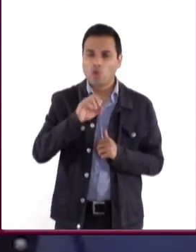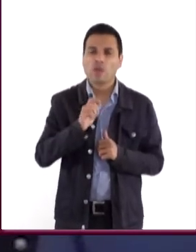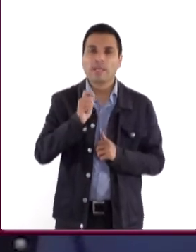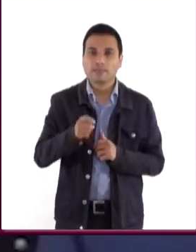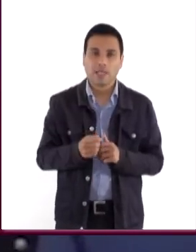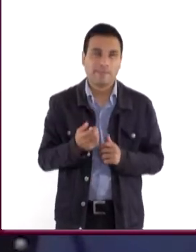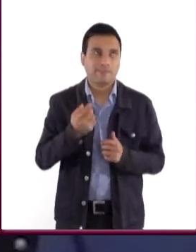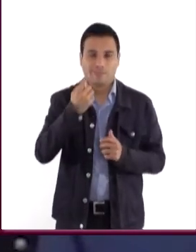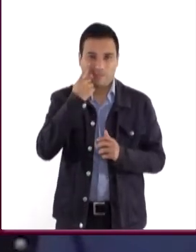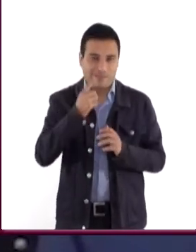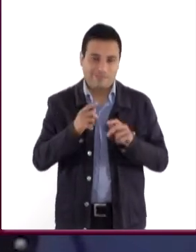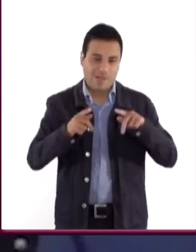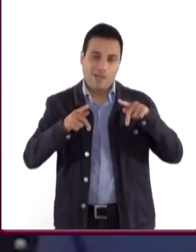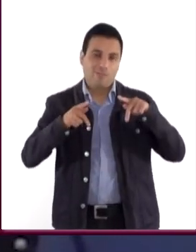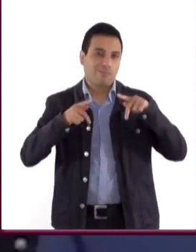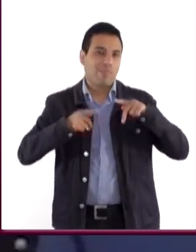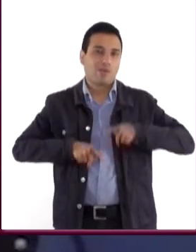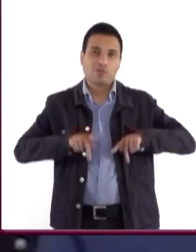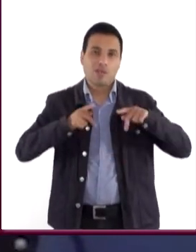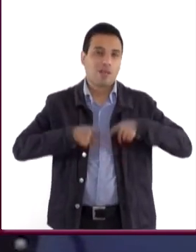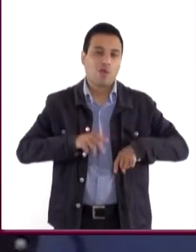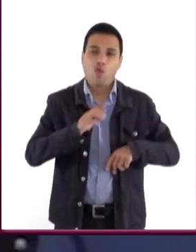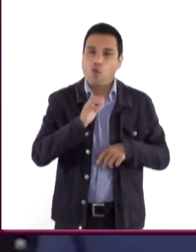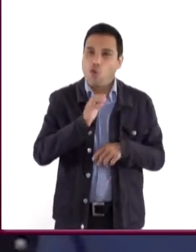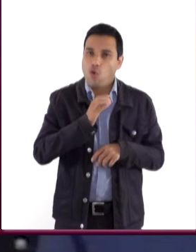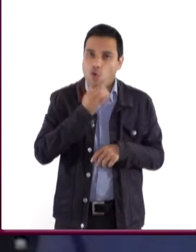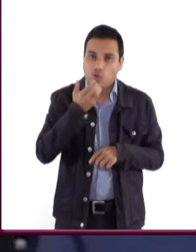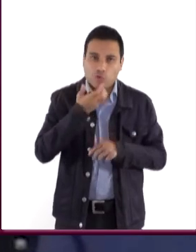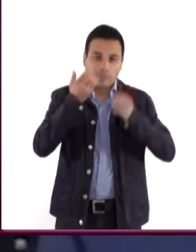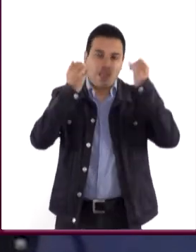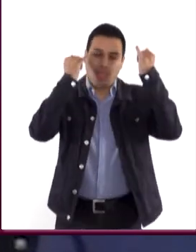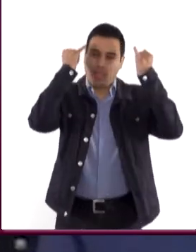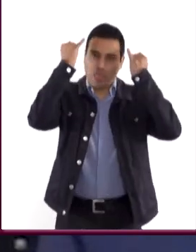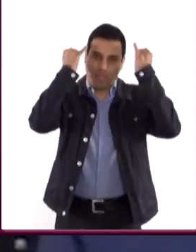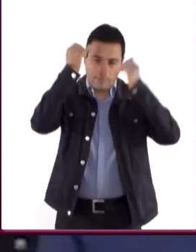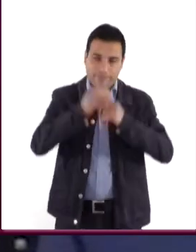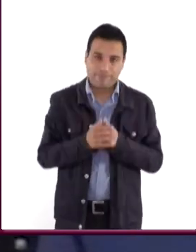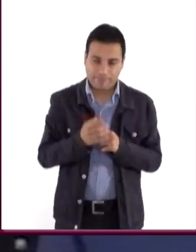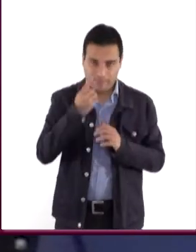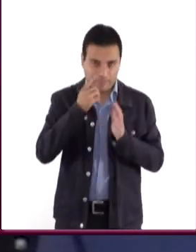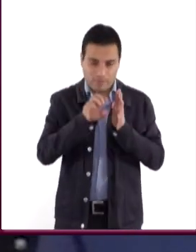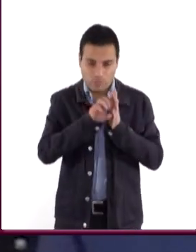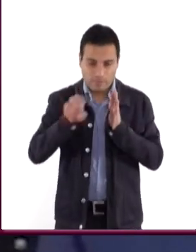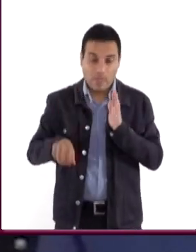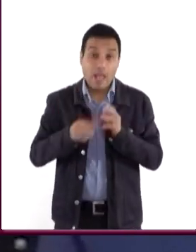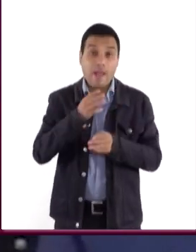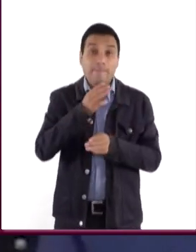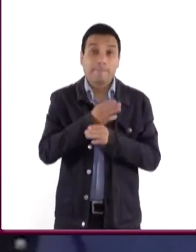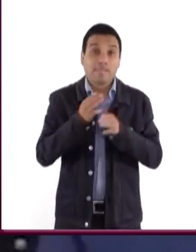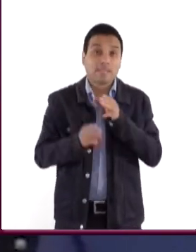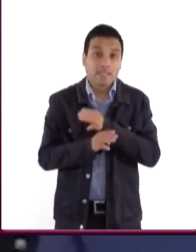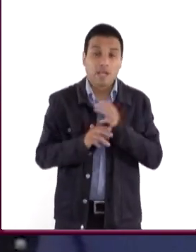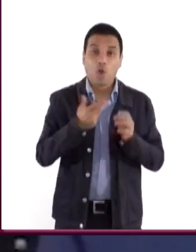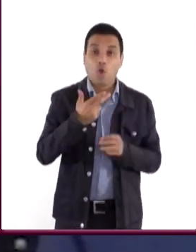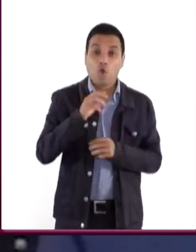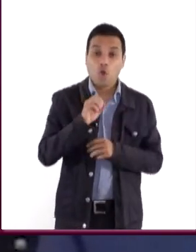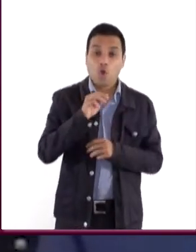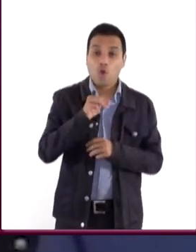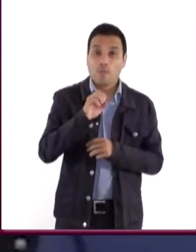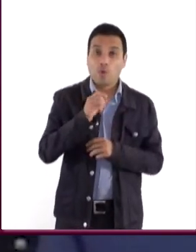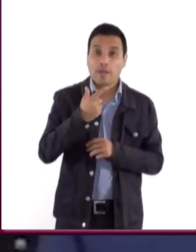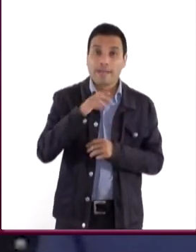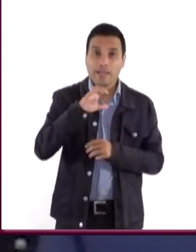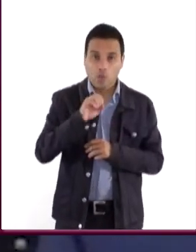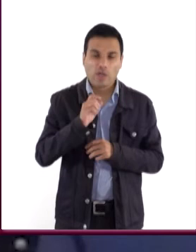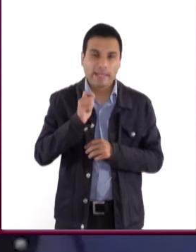romántica de los cálculos en la ingeniería, bueno, y en la física. Un material homogéneo e isotrópico